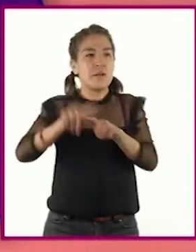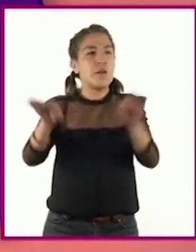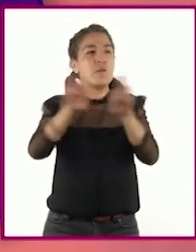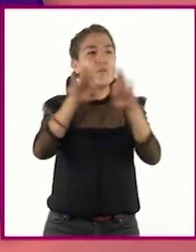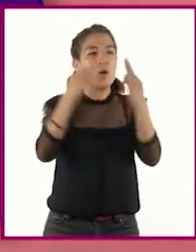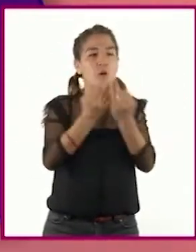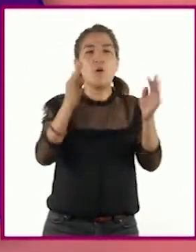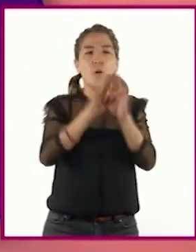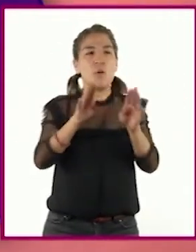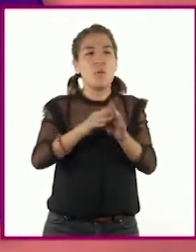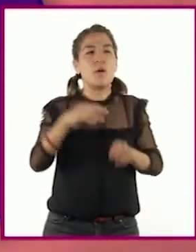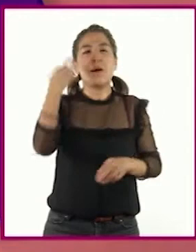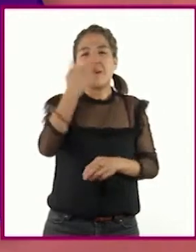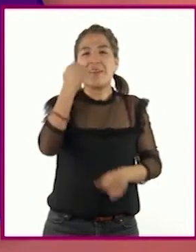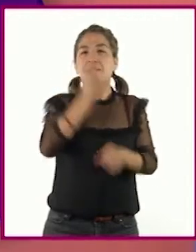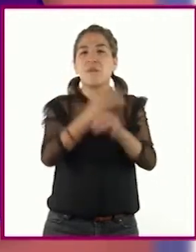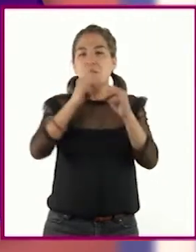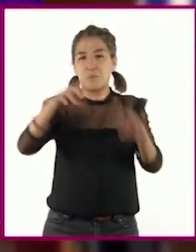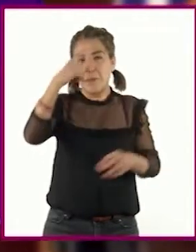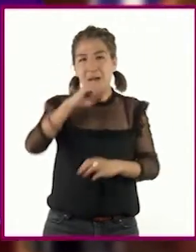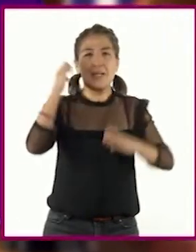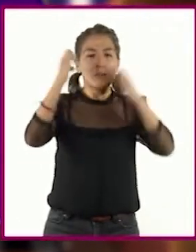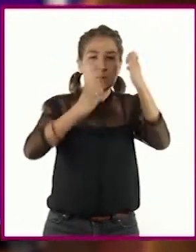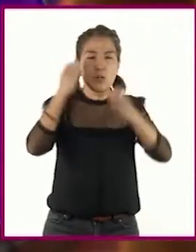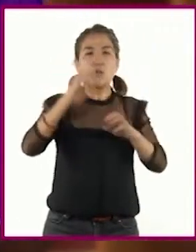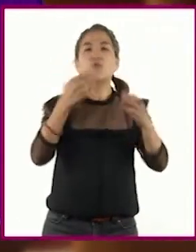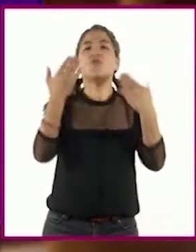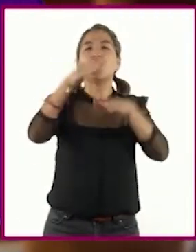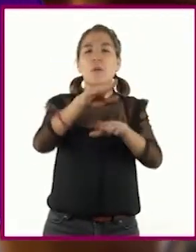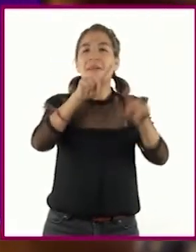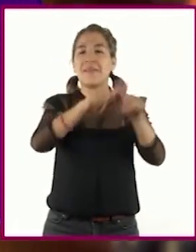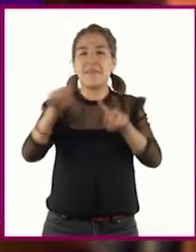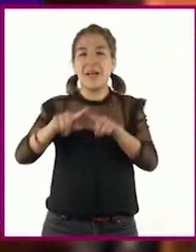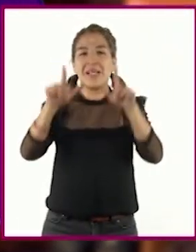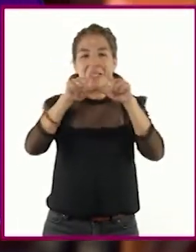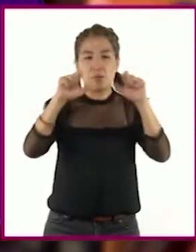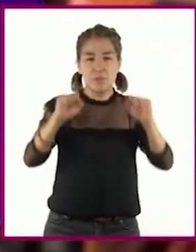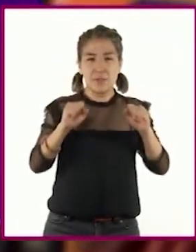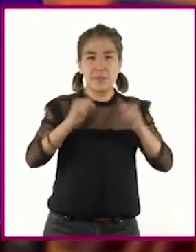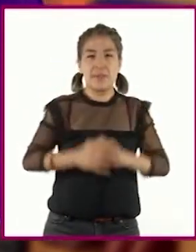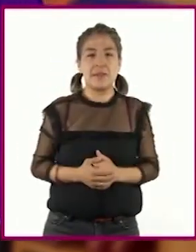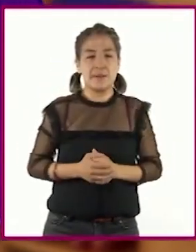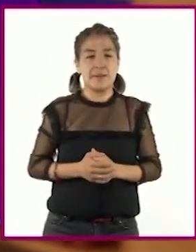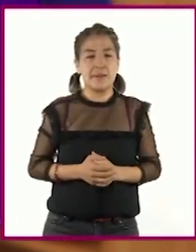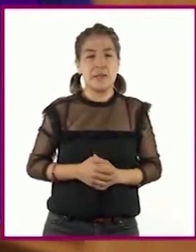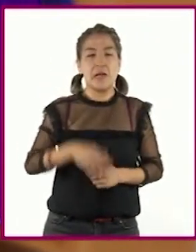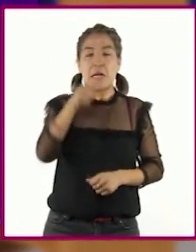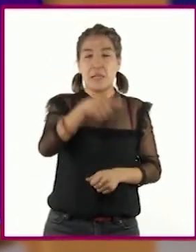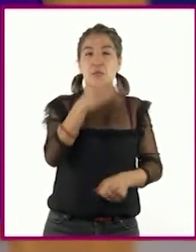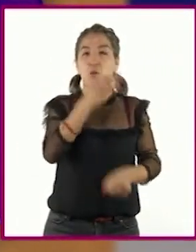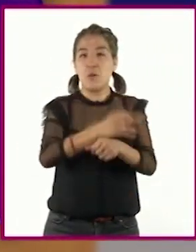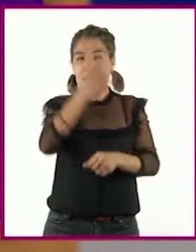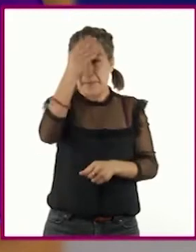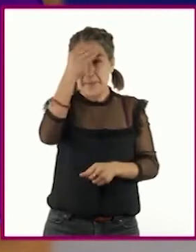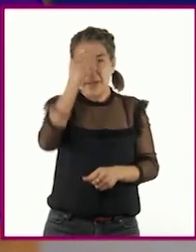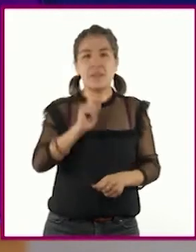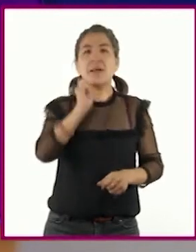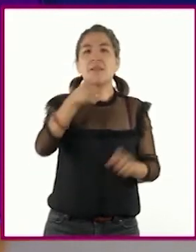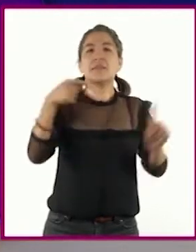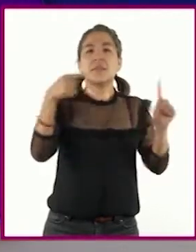organizar información para una exposición sobre diversidad lingüística. Como parte del aprendizaje